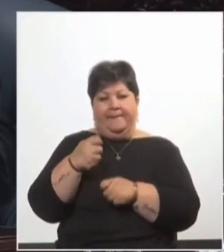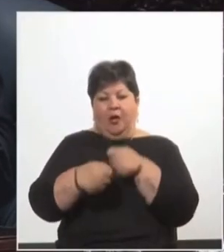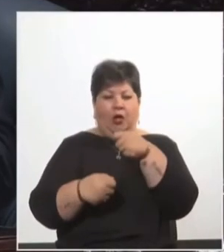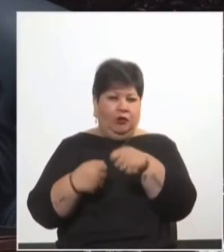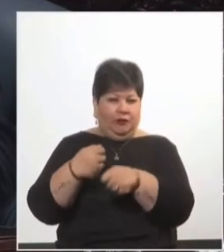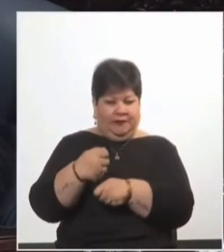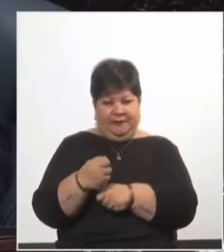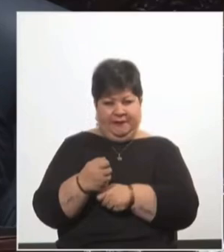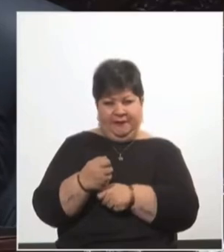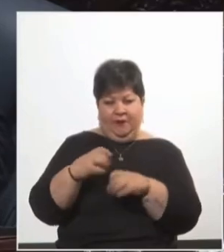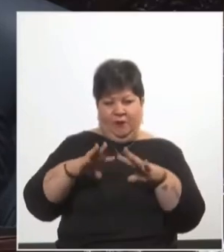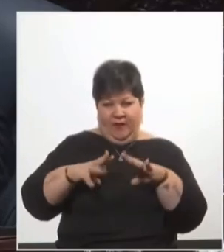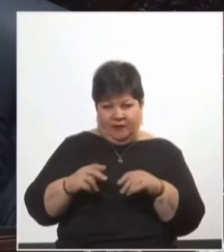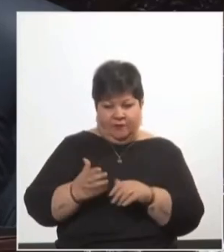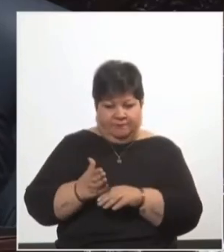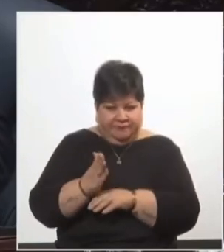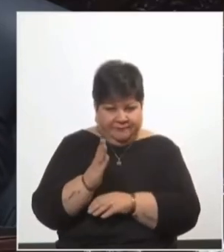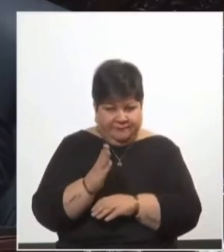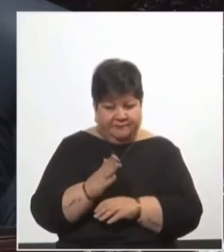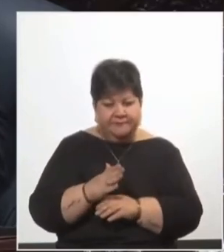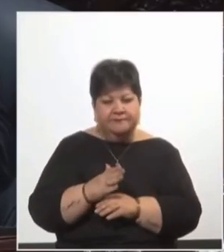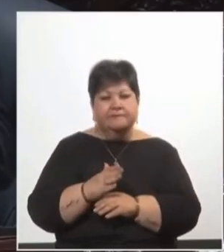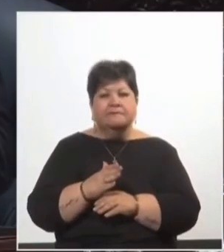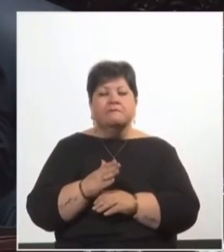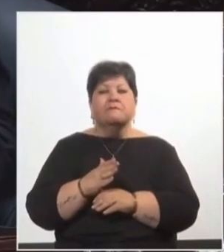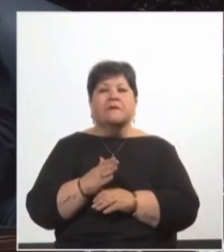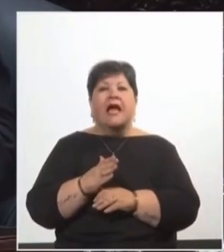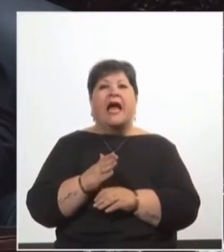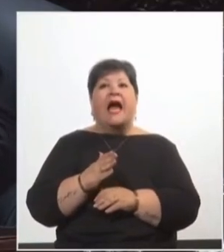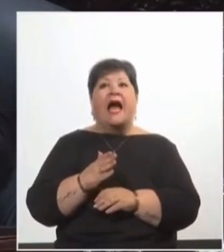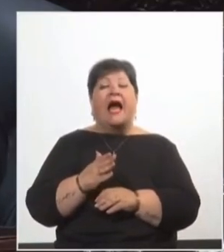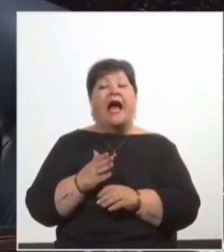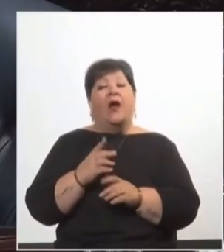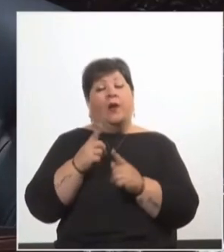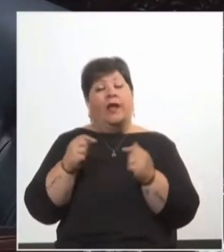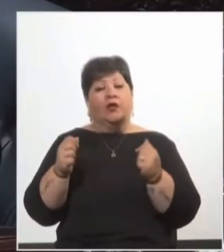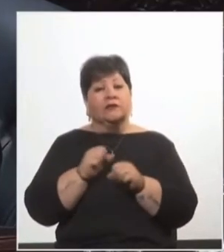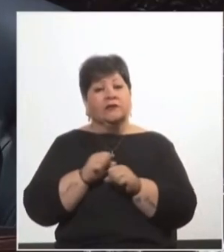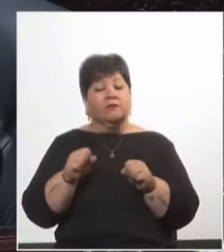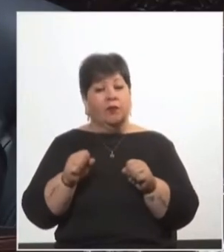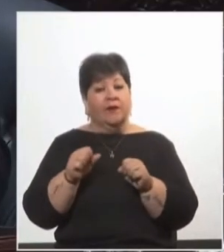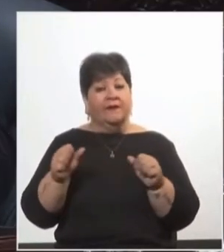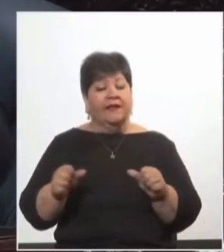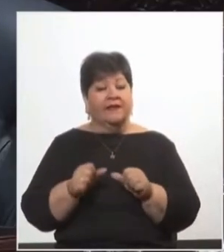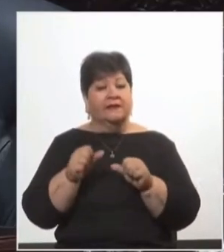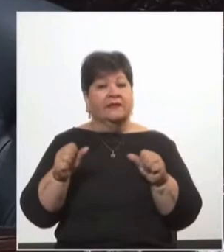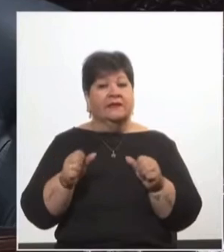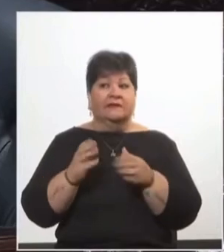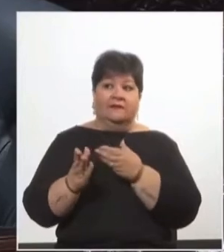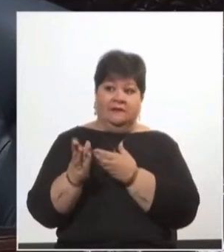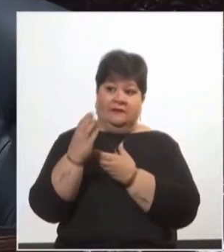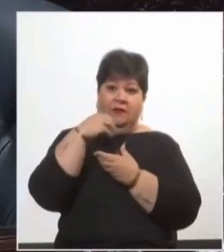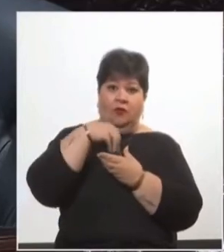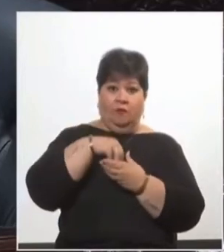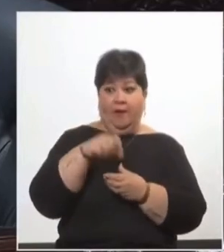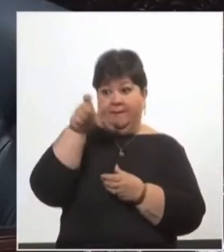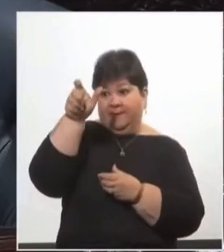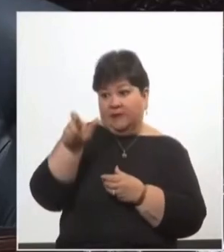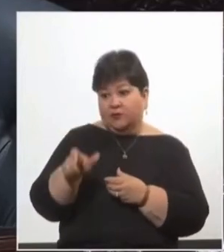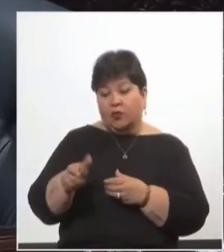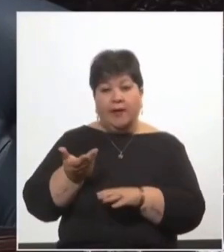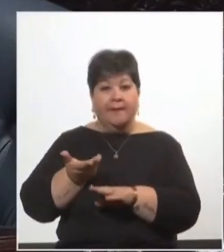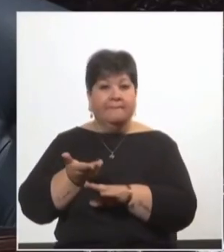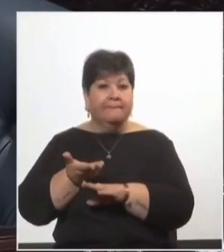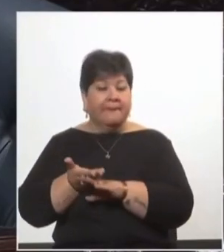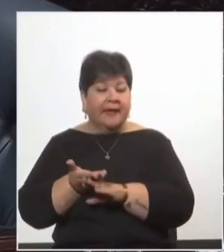Algo que podría darse como opción, en realidad se lo incorpora y en todo caso es la persona que tiene que ir a pedir